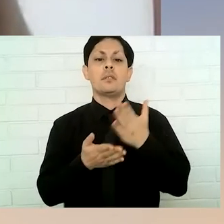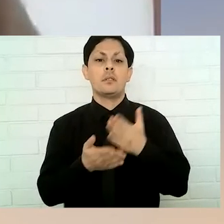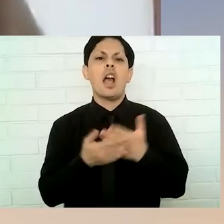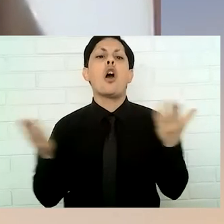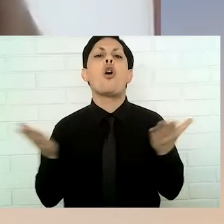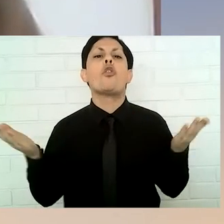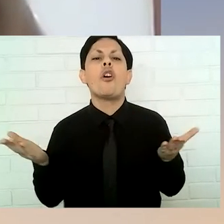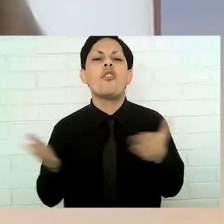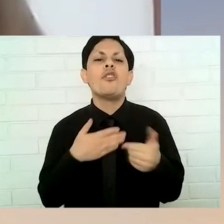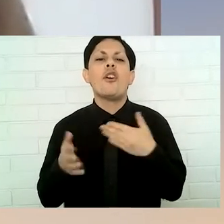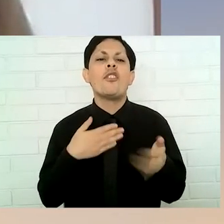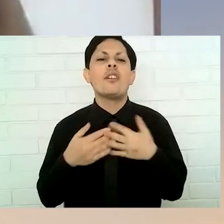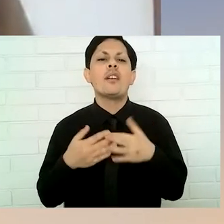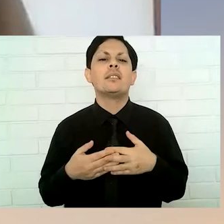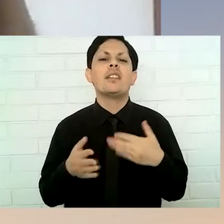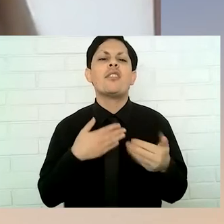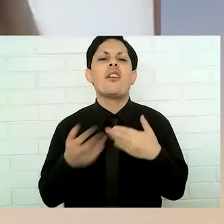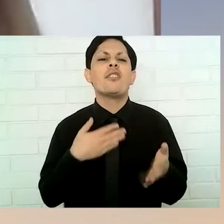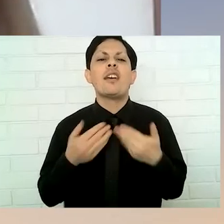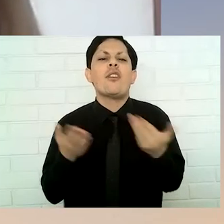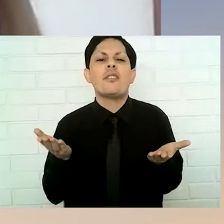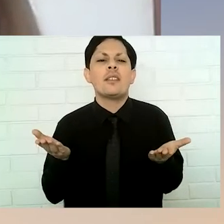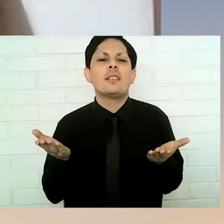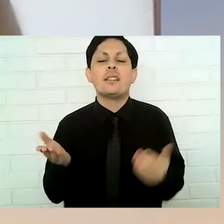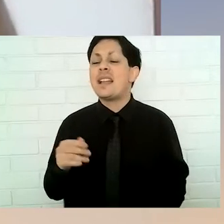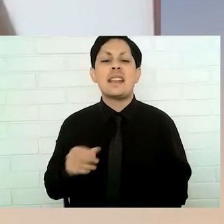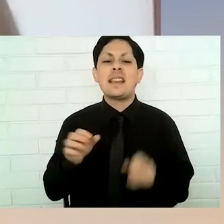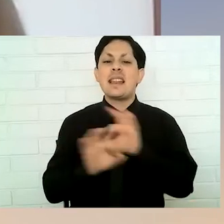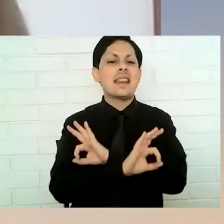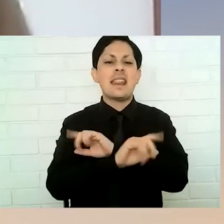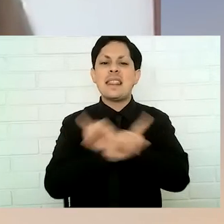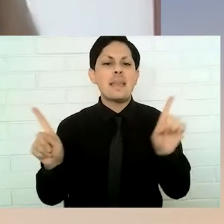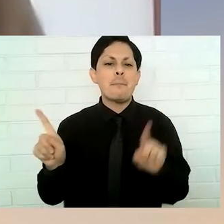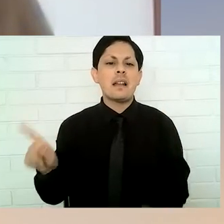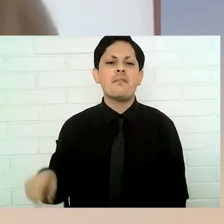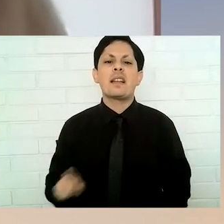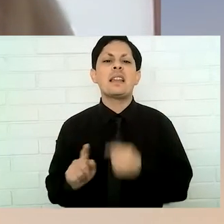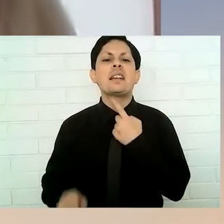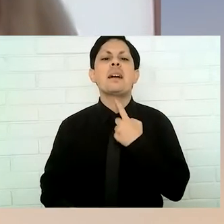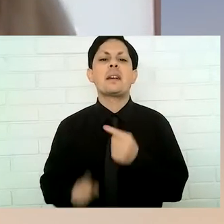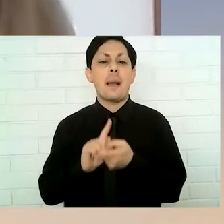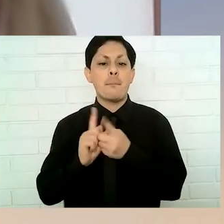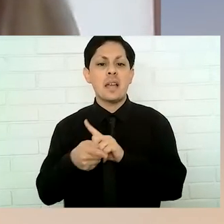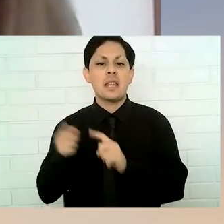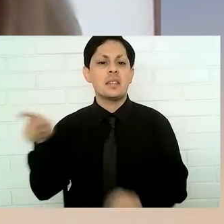dónde? Nadie más se va a interesar en cambiar esto, ¿ya? Yo estaba muy